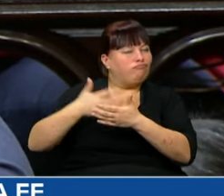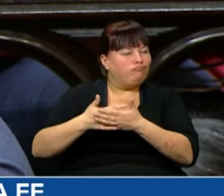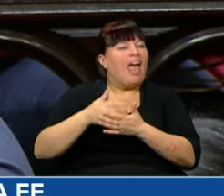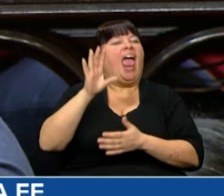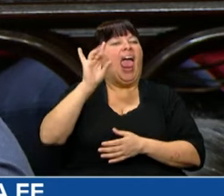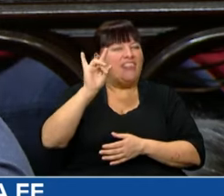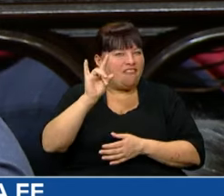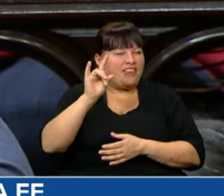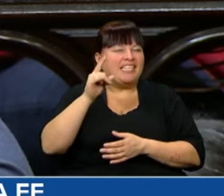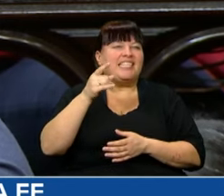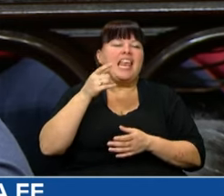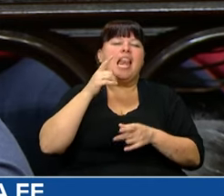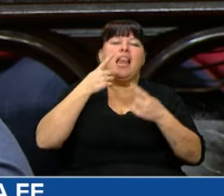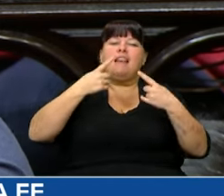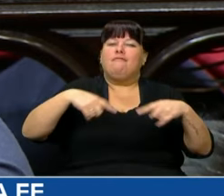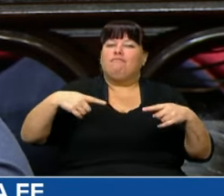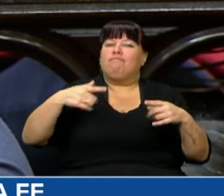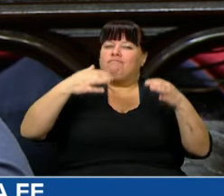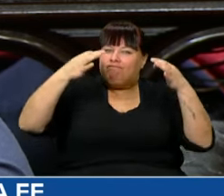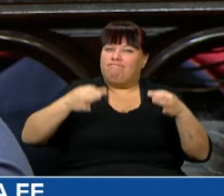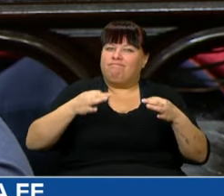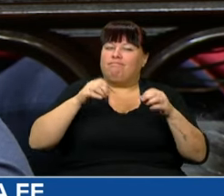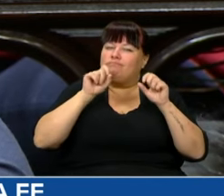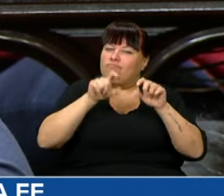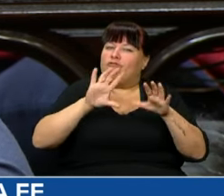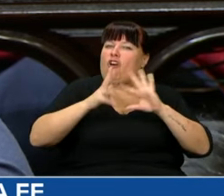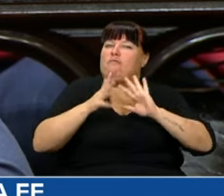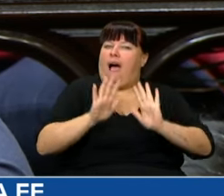donde cuesta poner las cosas en su debido lugar,